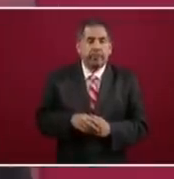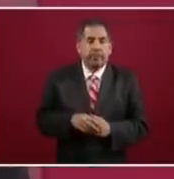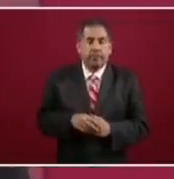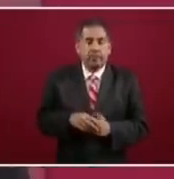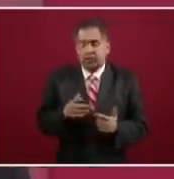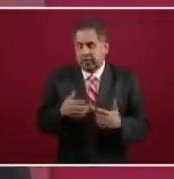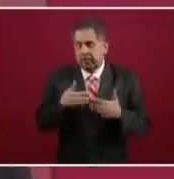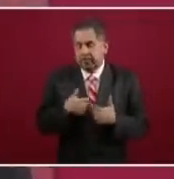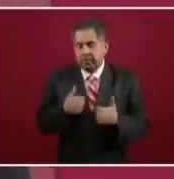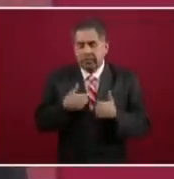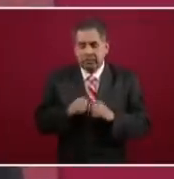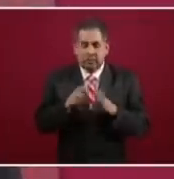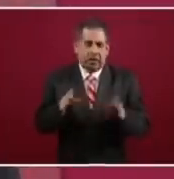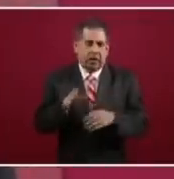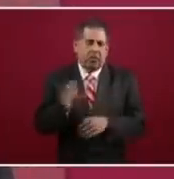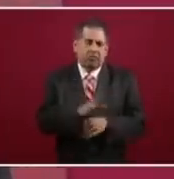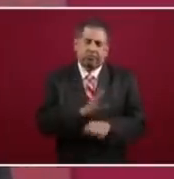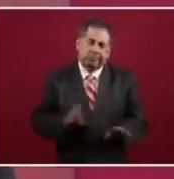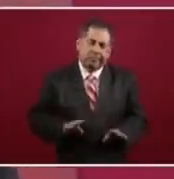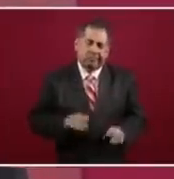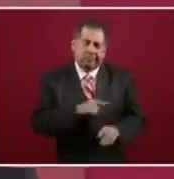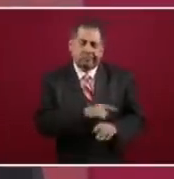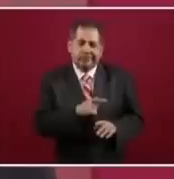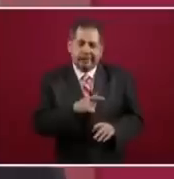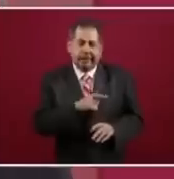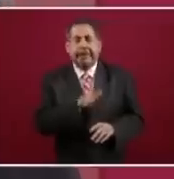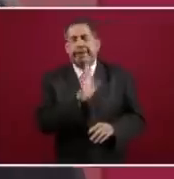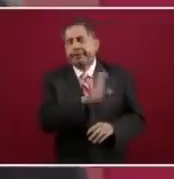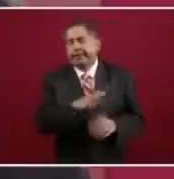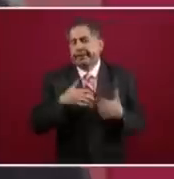entendible la actitud que tienen